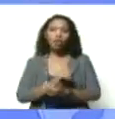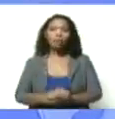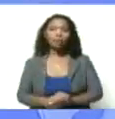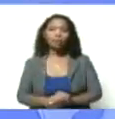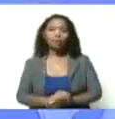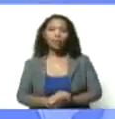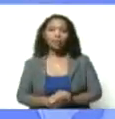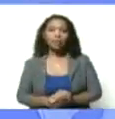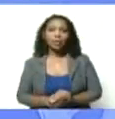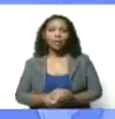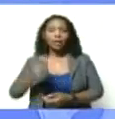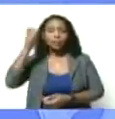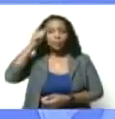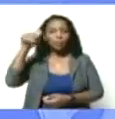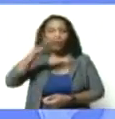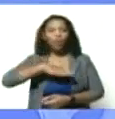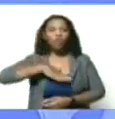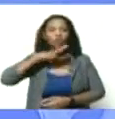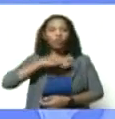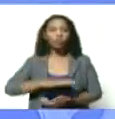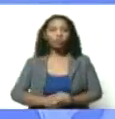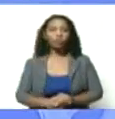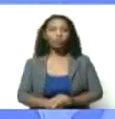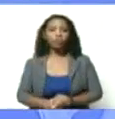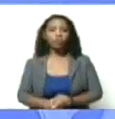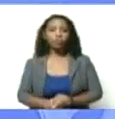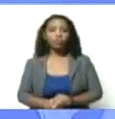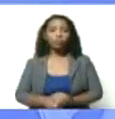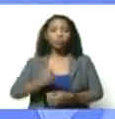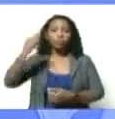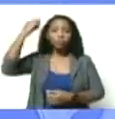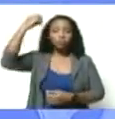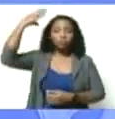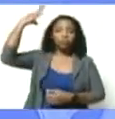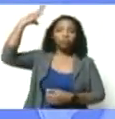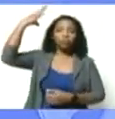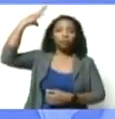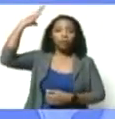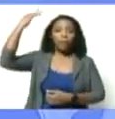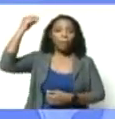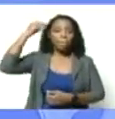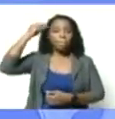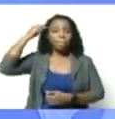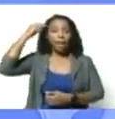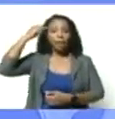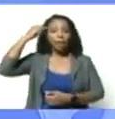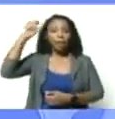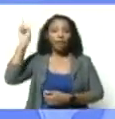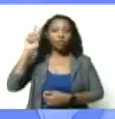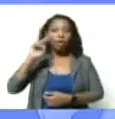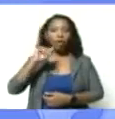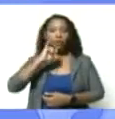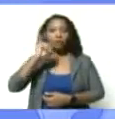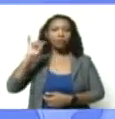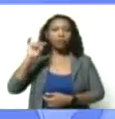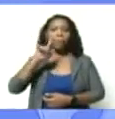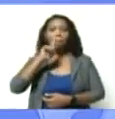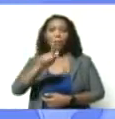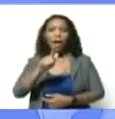llegando al pueblo, ¿ah?, y iluminando las mentes de los venezolanos, denunciando muchos